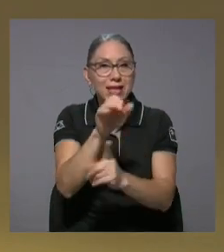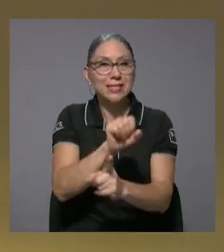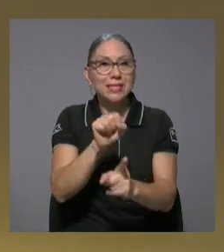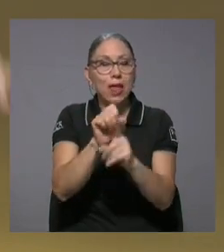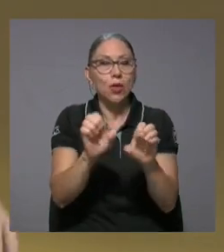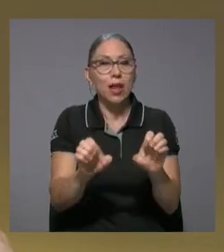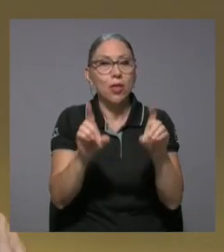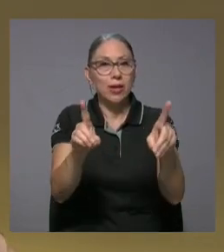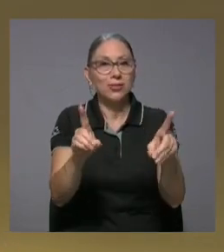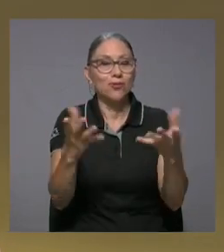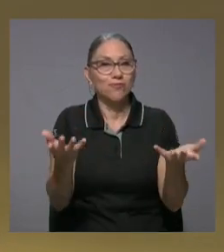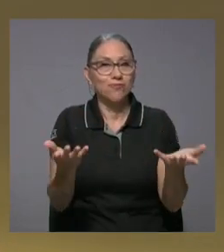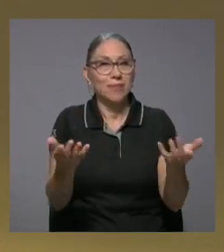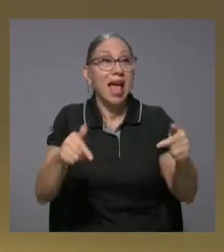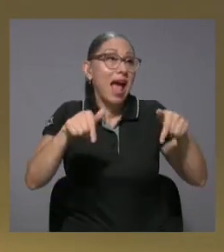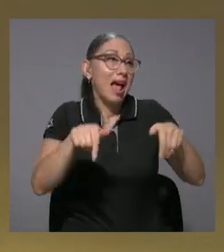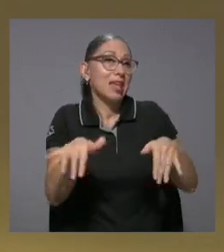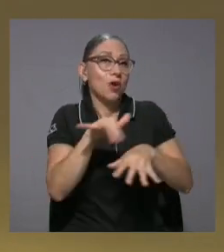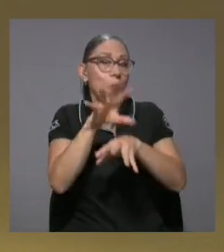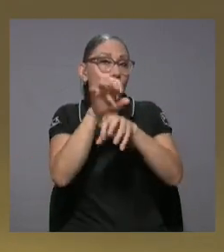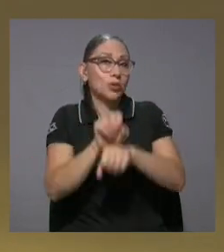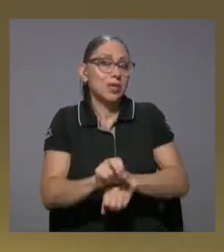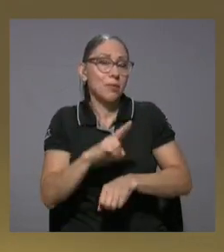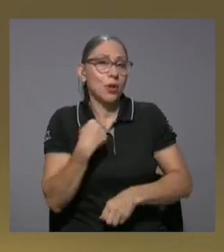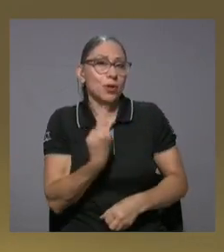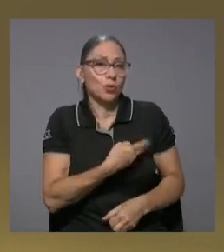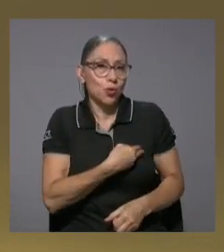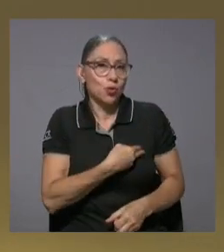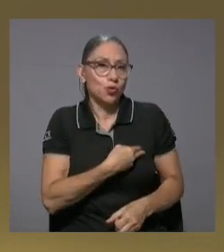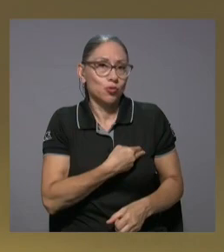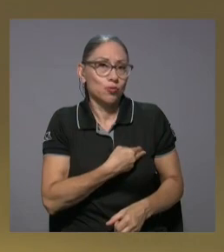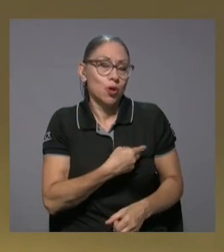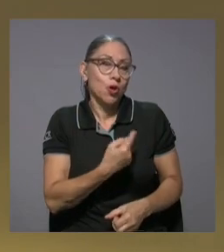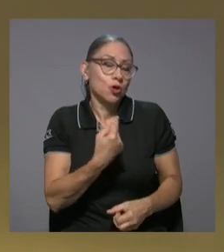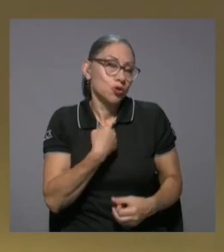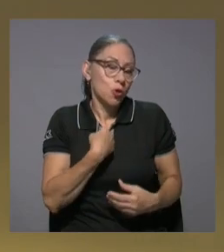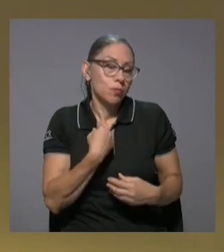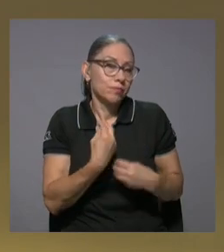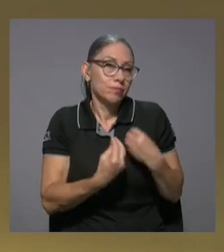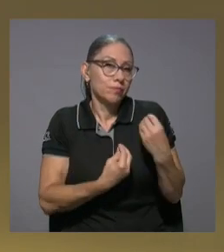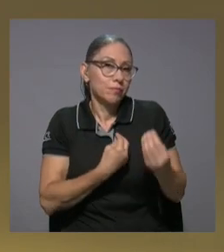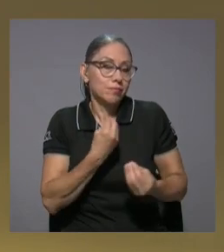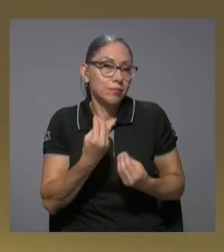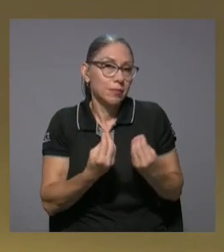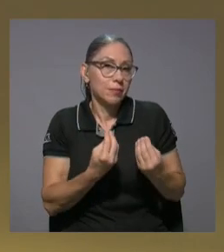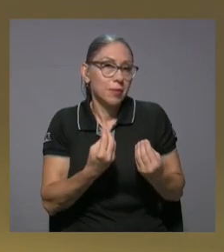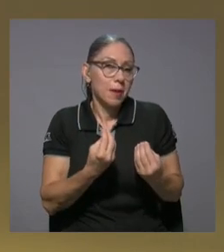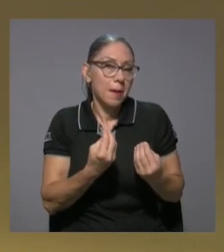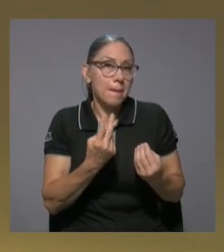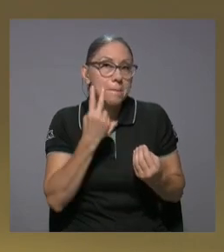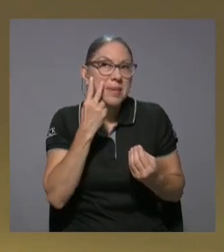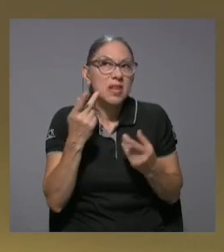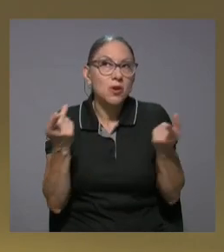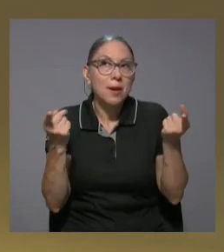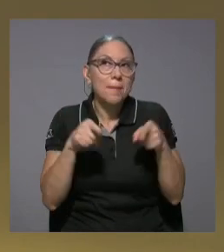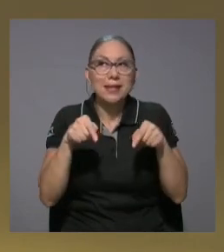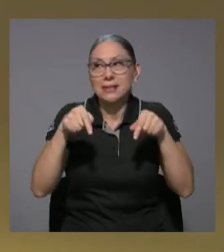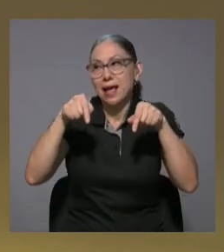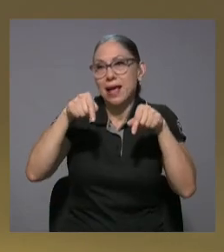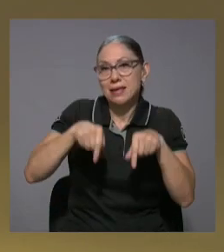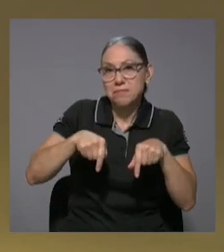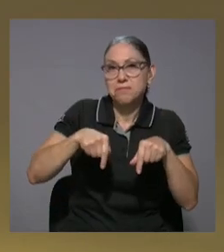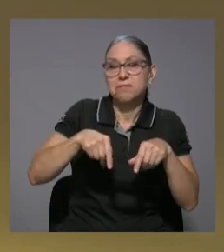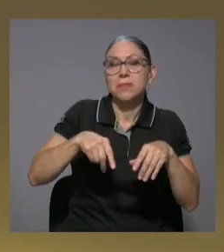estamos, como es típico en nosotros, yo miro para adentro y entonces vemos el nivel terciario.